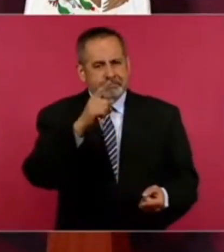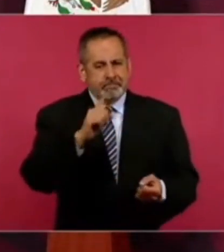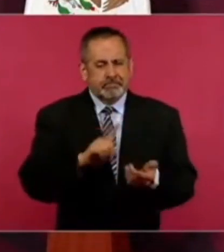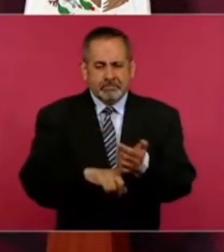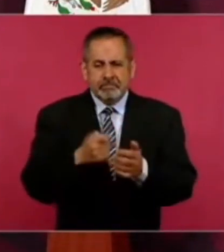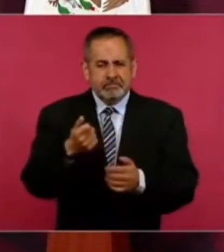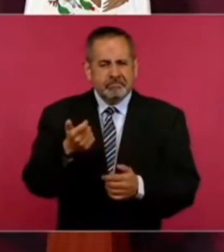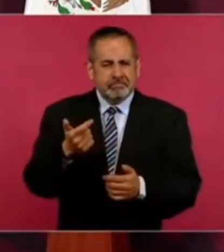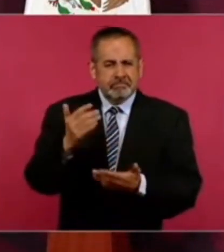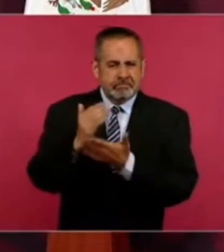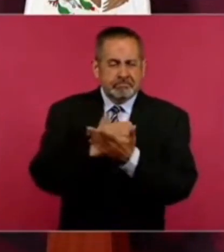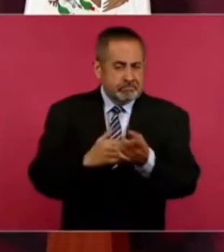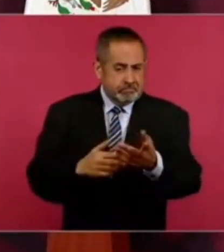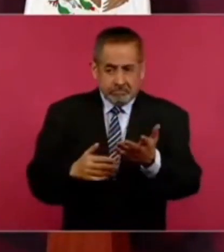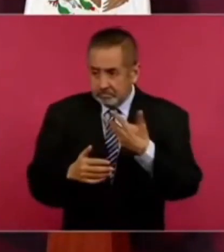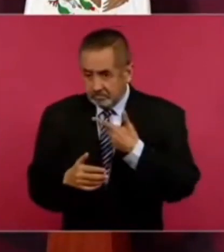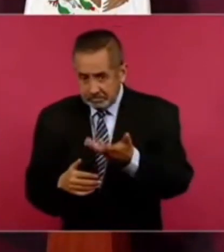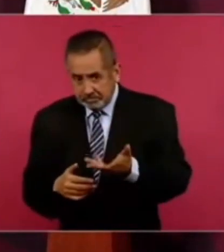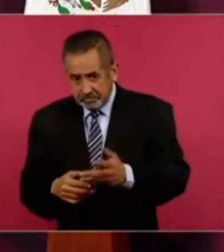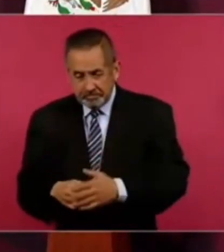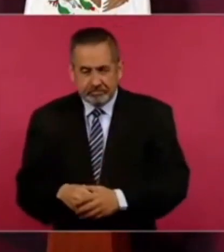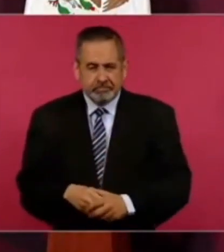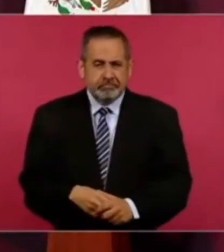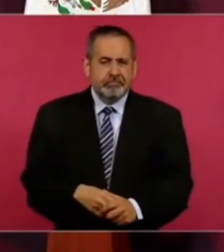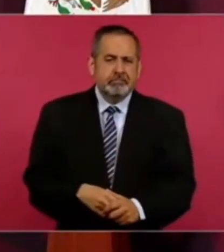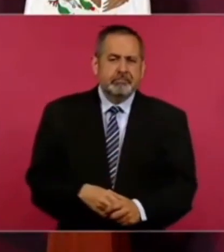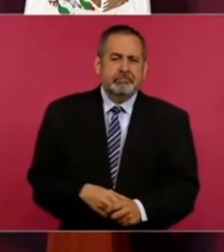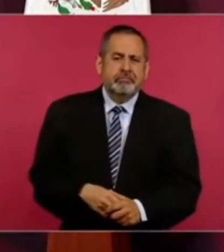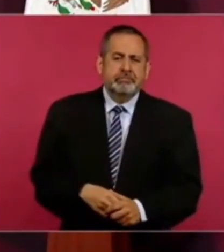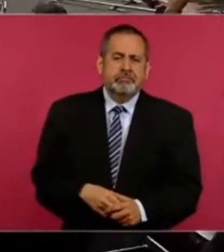pero ¿no la tienes?